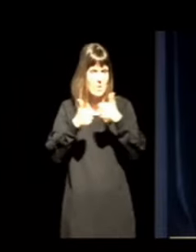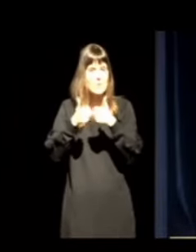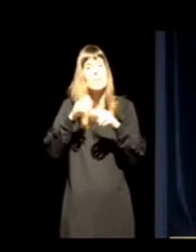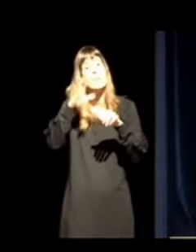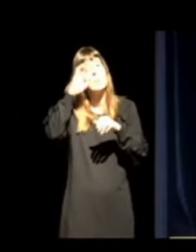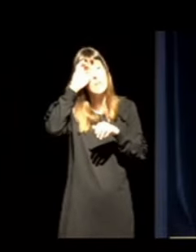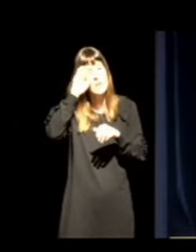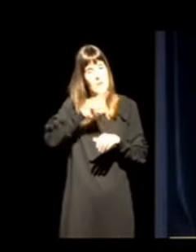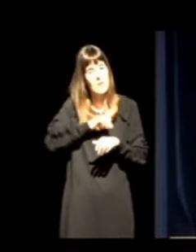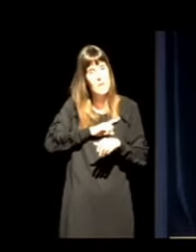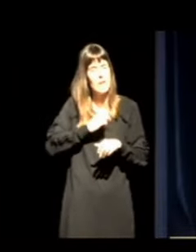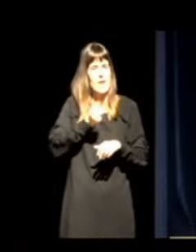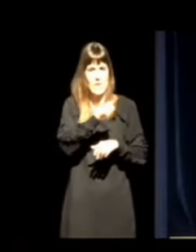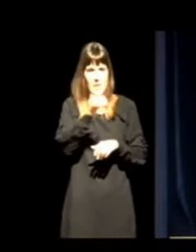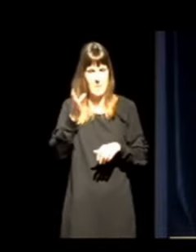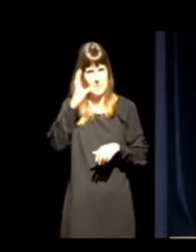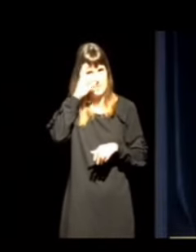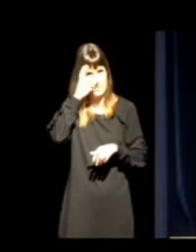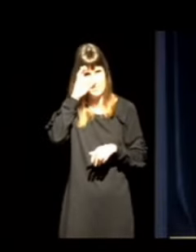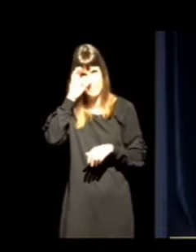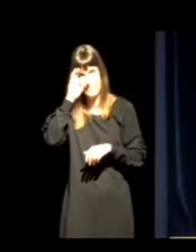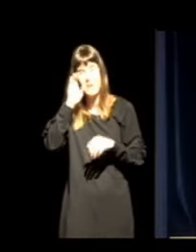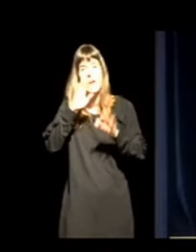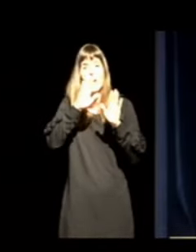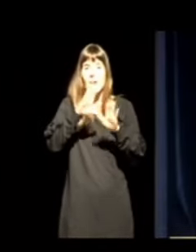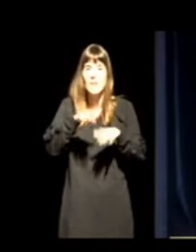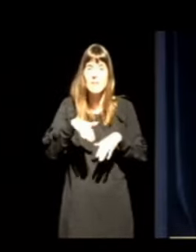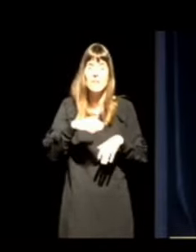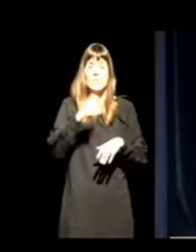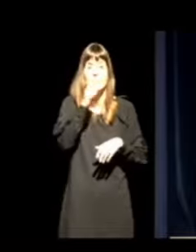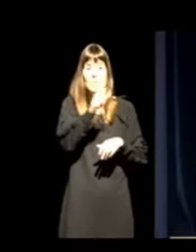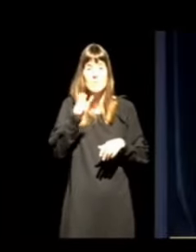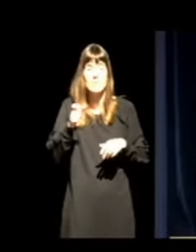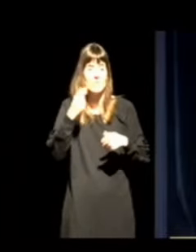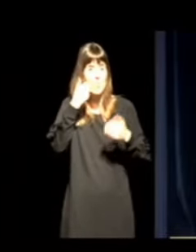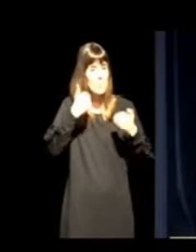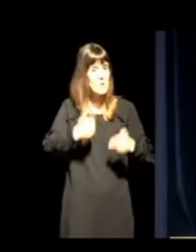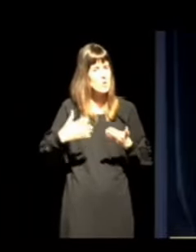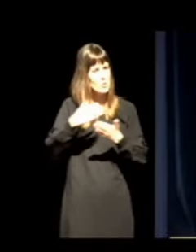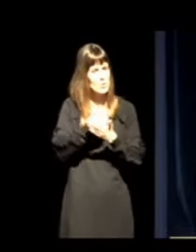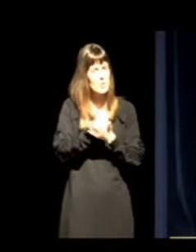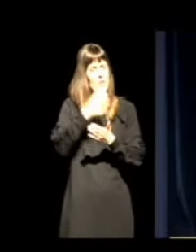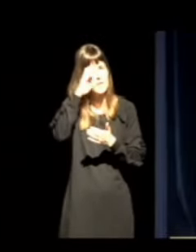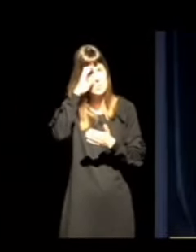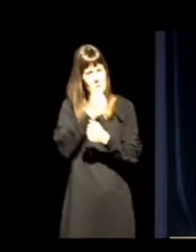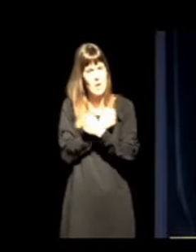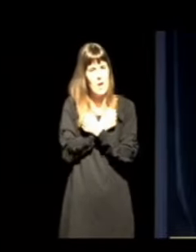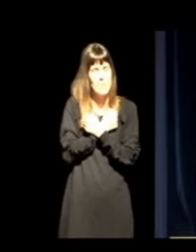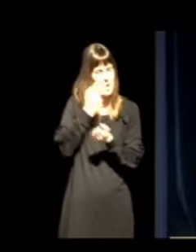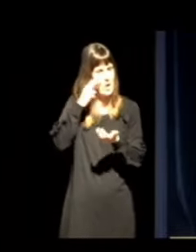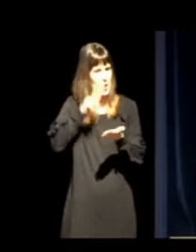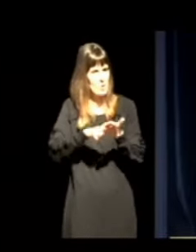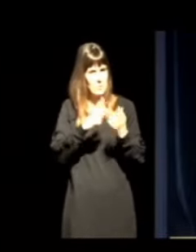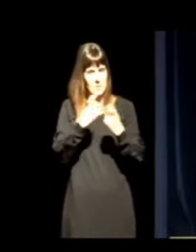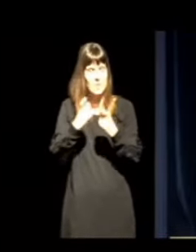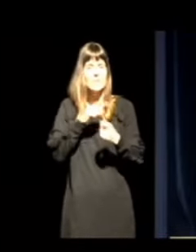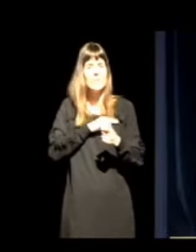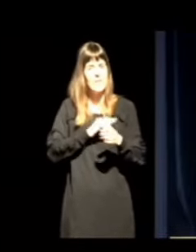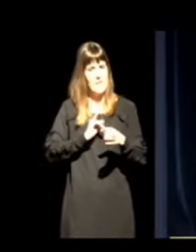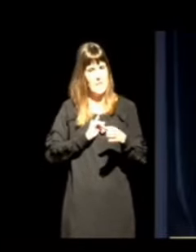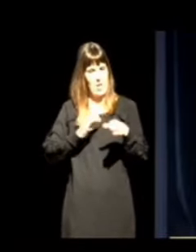demás. Todos los seres humanos necesitamos amor, escucha y reconocimiento, y necesitamos grupo de pertenencia,